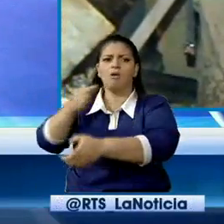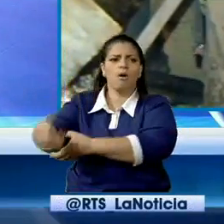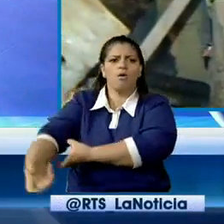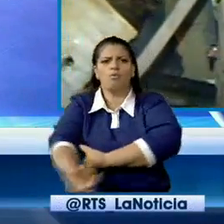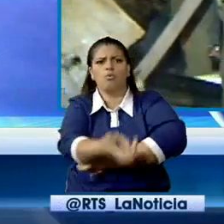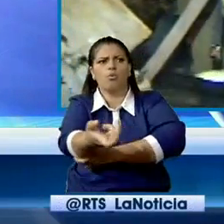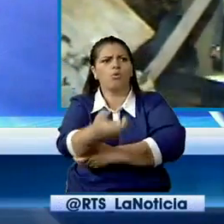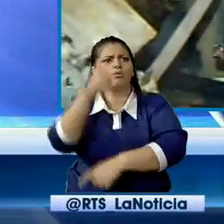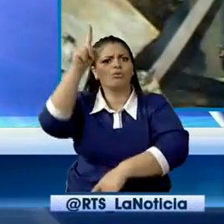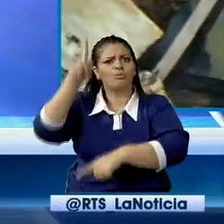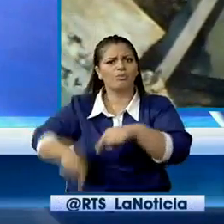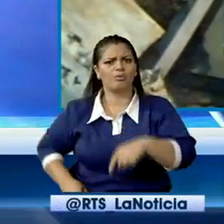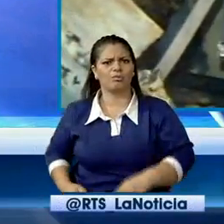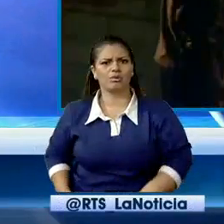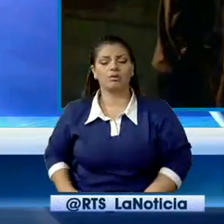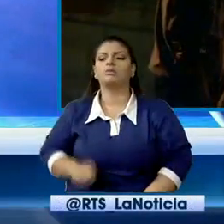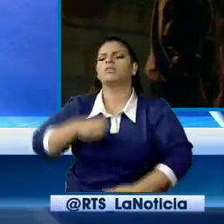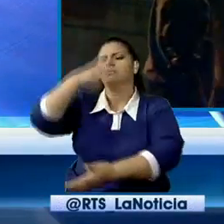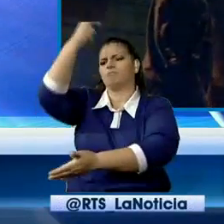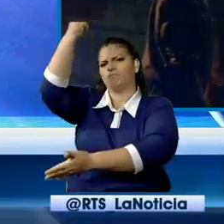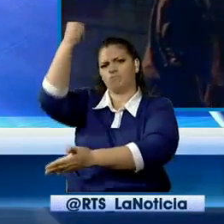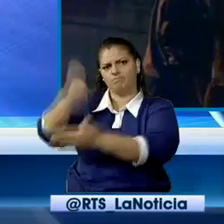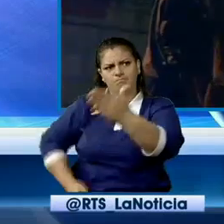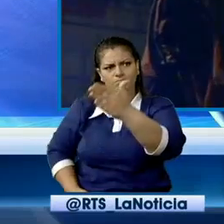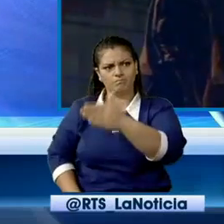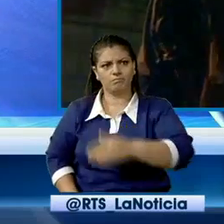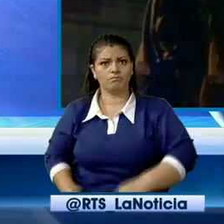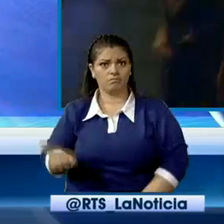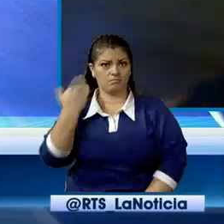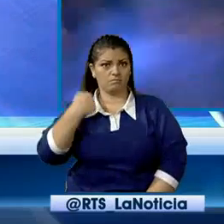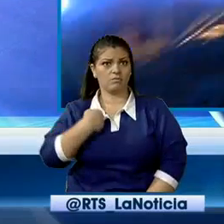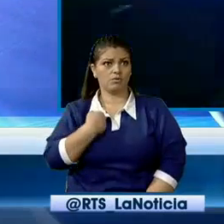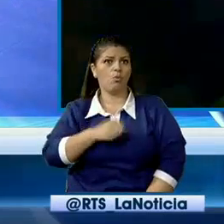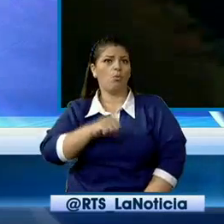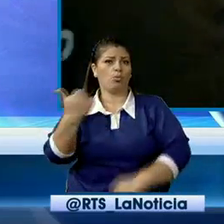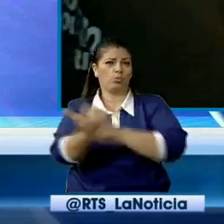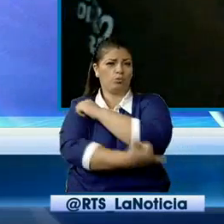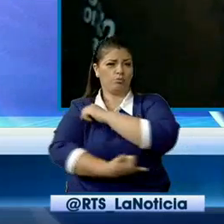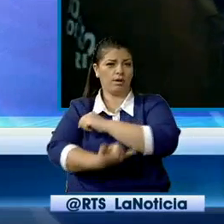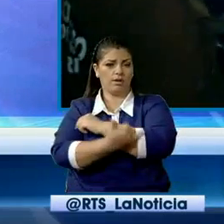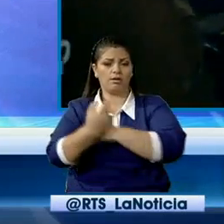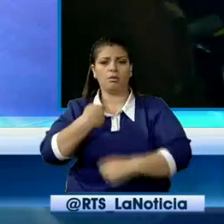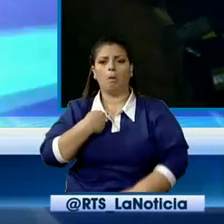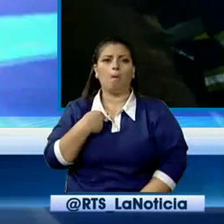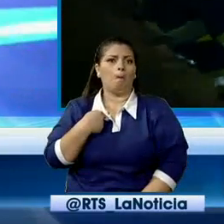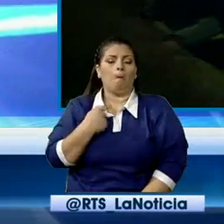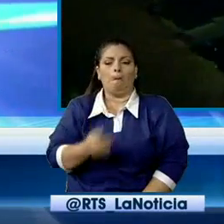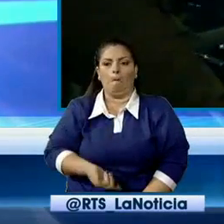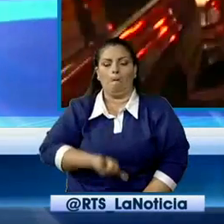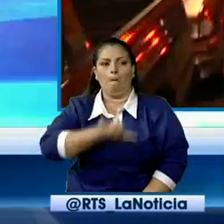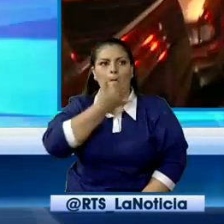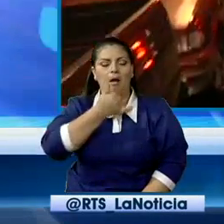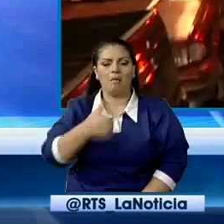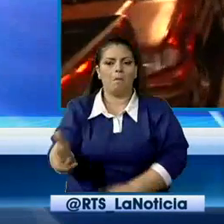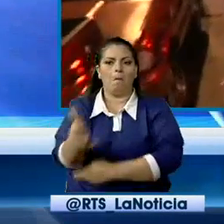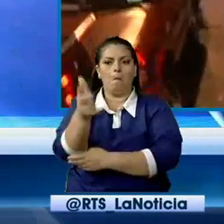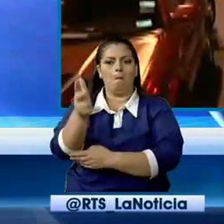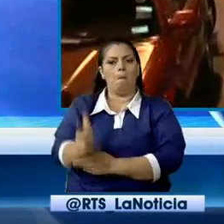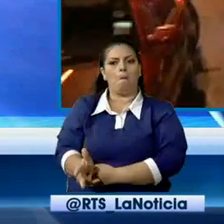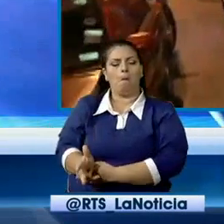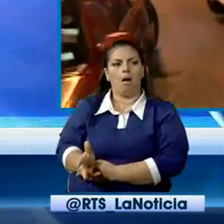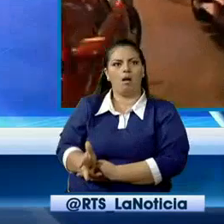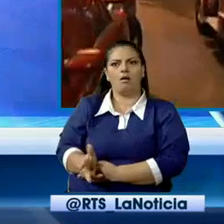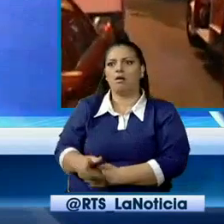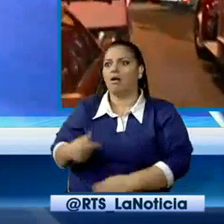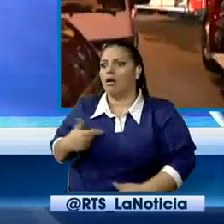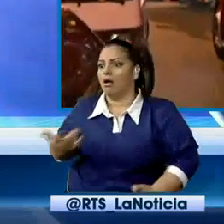Por eso lo digo. Y además, ya con esto termino, productor. Las calles empinadas. Sí. Pero estacionados carros de lado